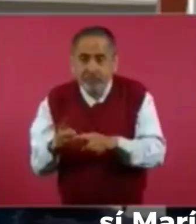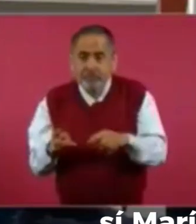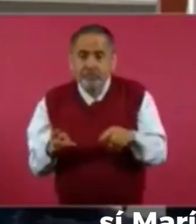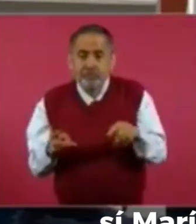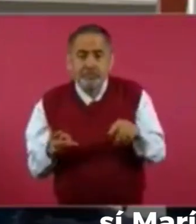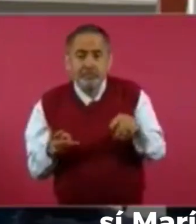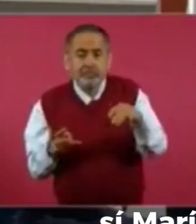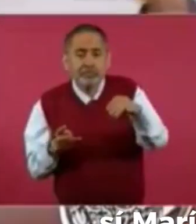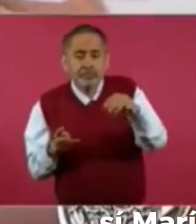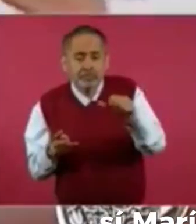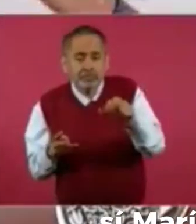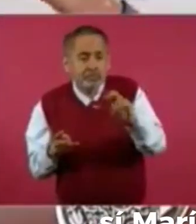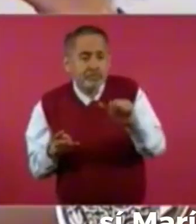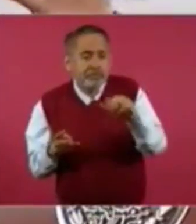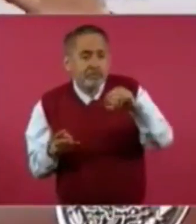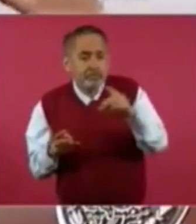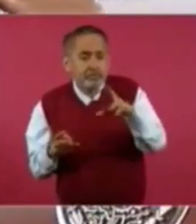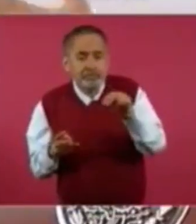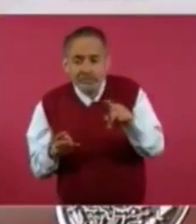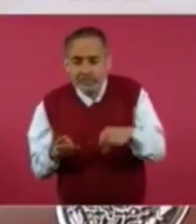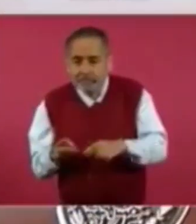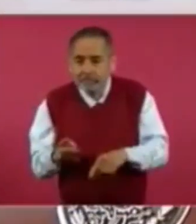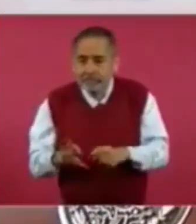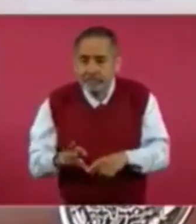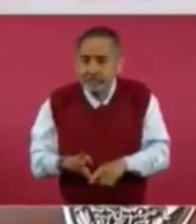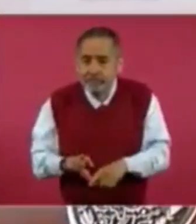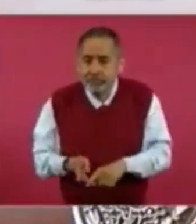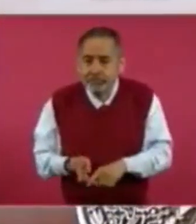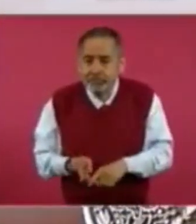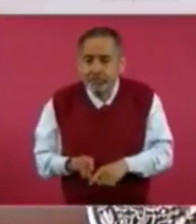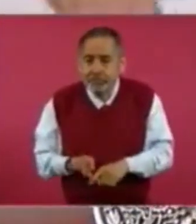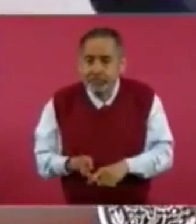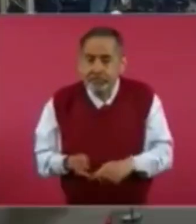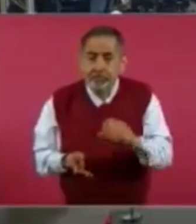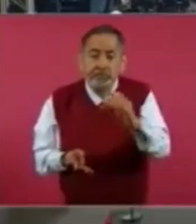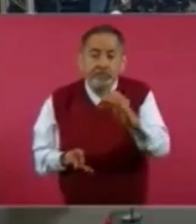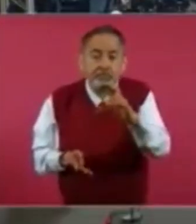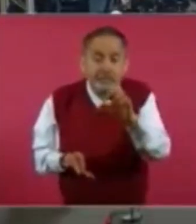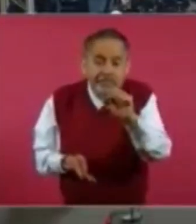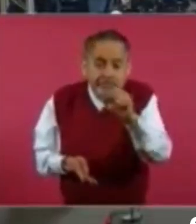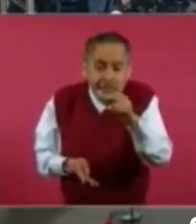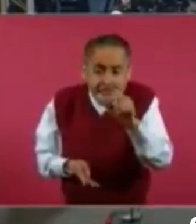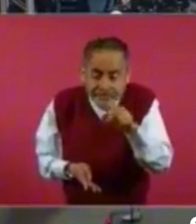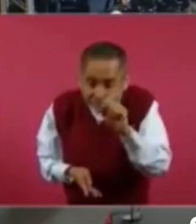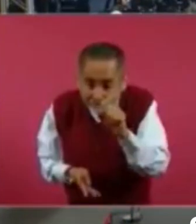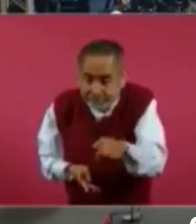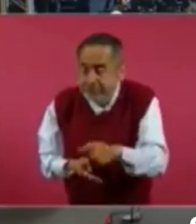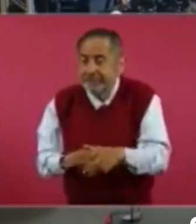Amparo Casar. María Amparo Casar. ¿Eh? Crespo. Crespo.